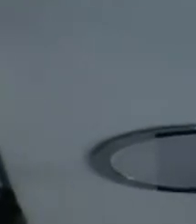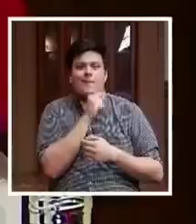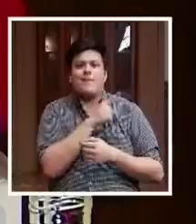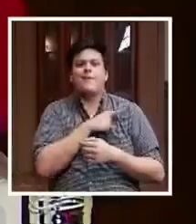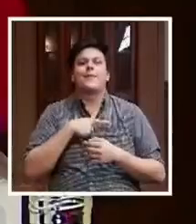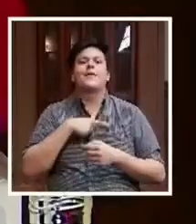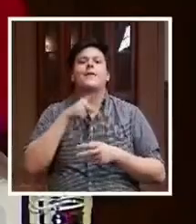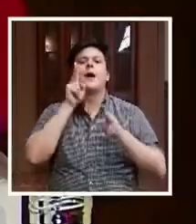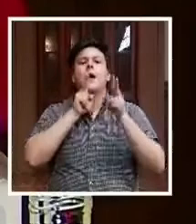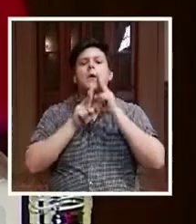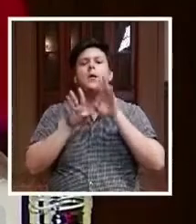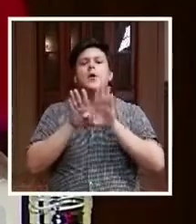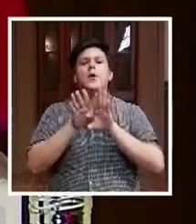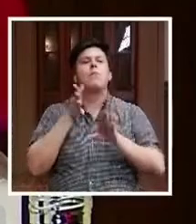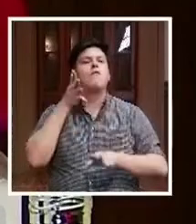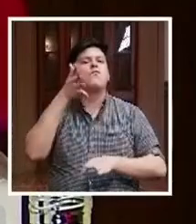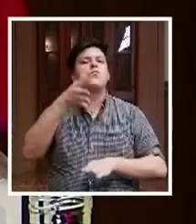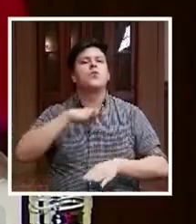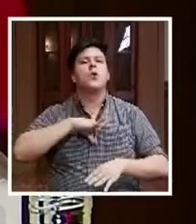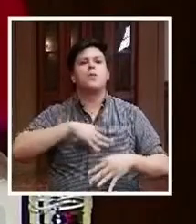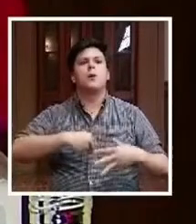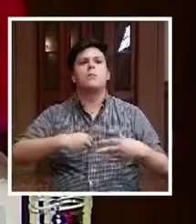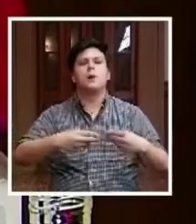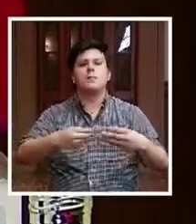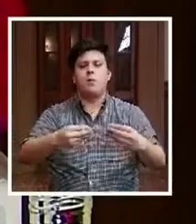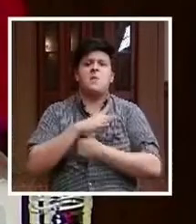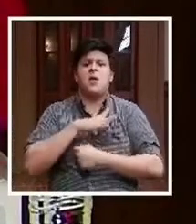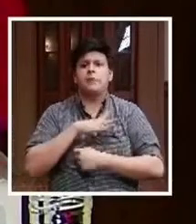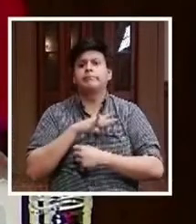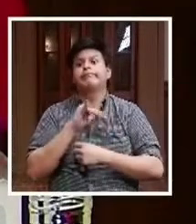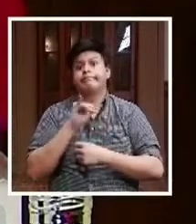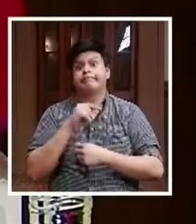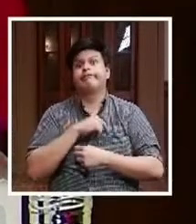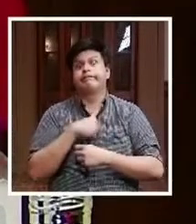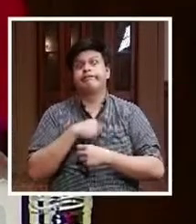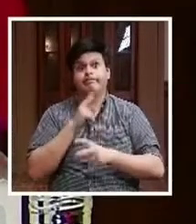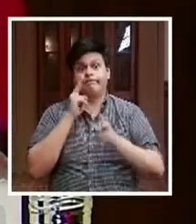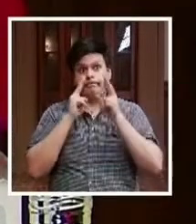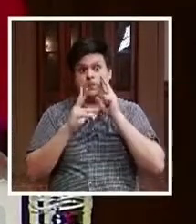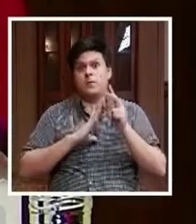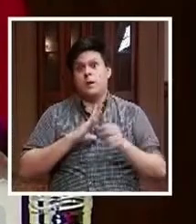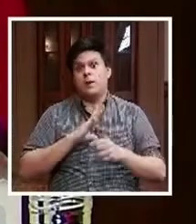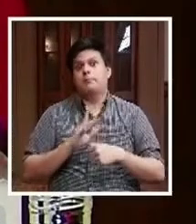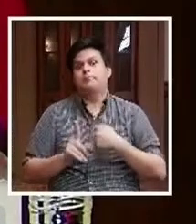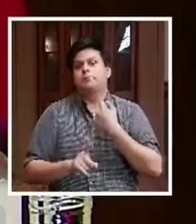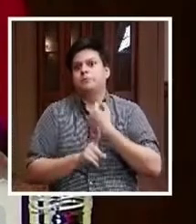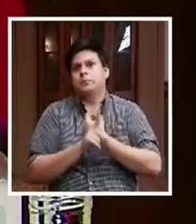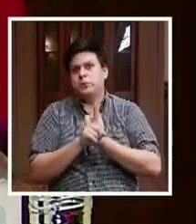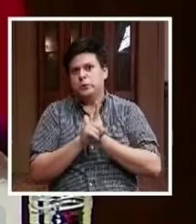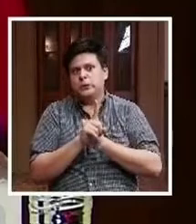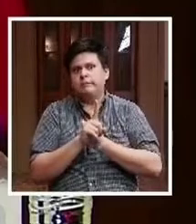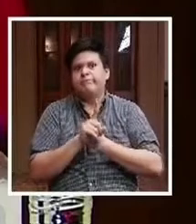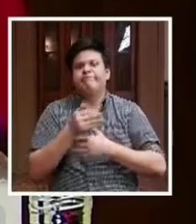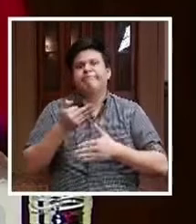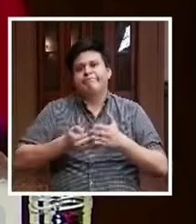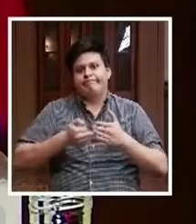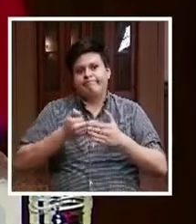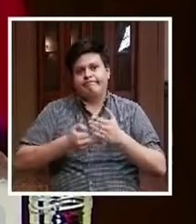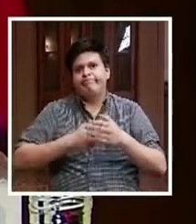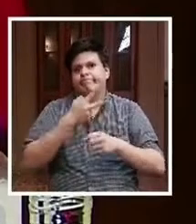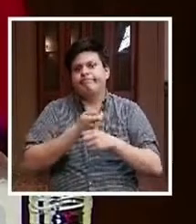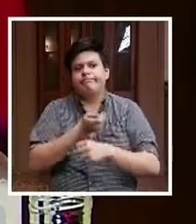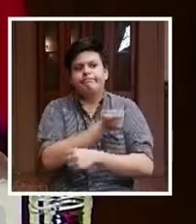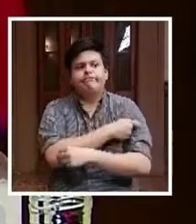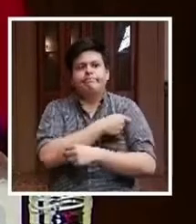explicó la doctora amalia becerra subdirectora del hospital metropolitano hemos tenido falta de segunda dosis por